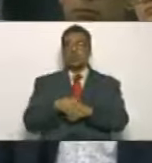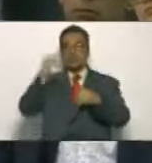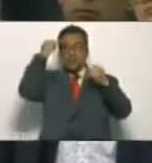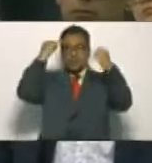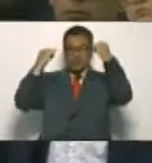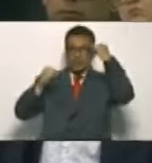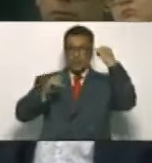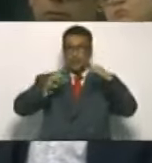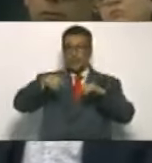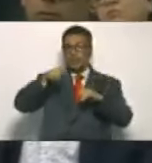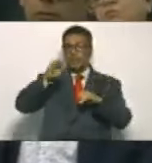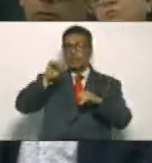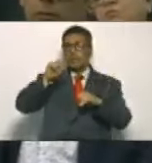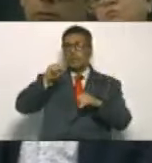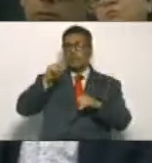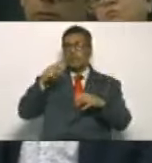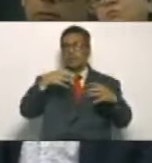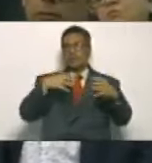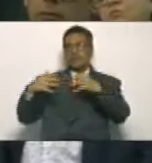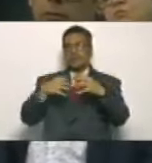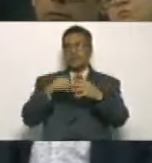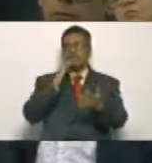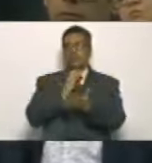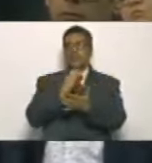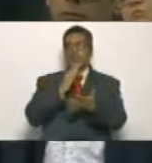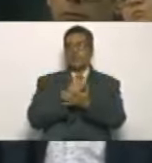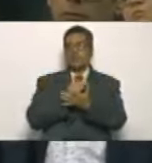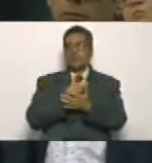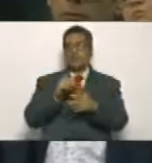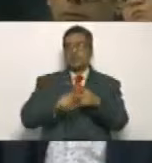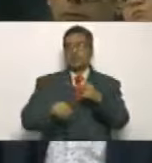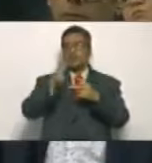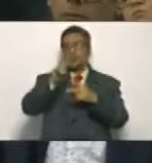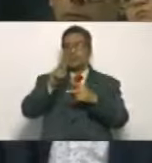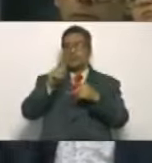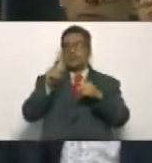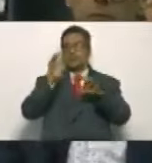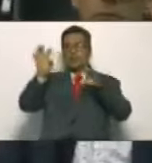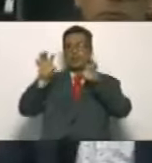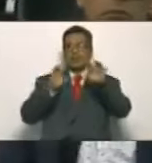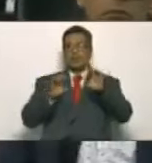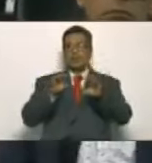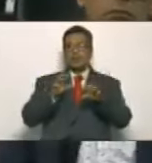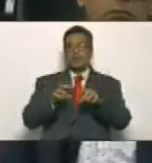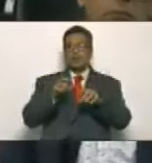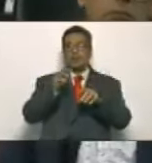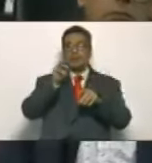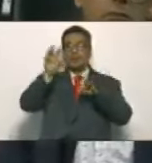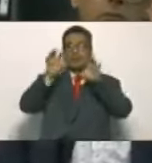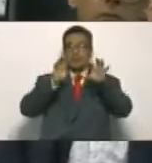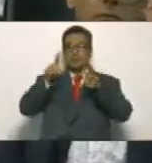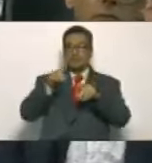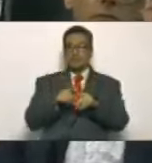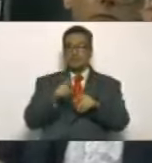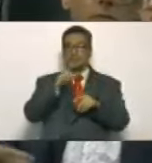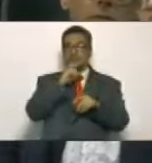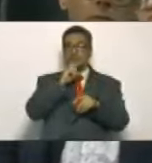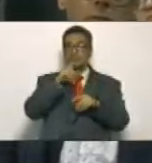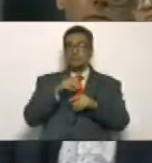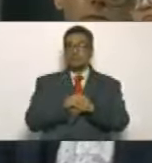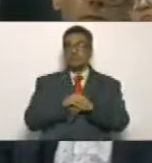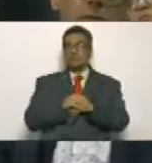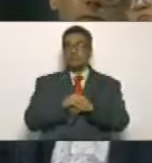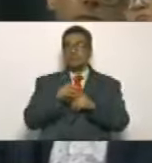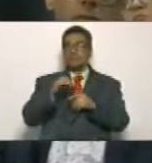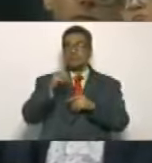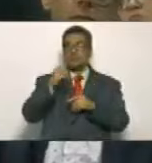en Pakistán para poner a guerrear por siempre a los dos principales países de ese cuerno complicadísimo, que